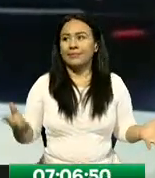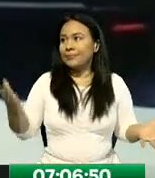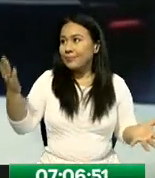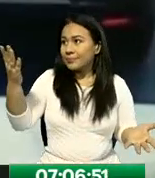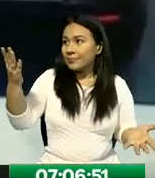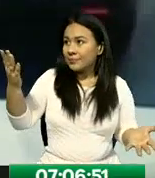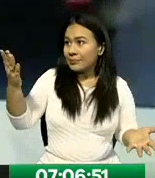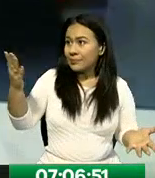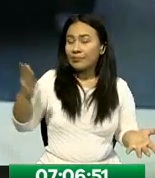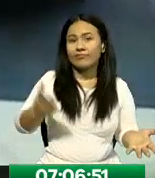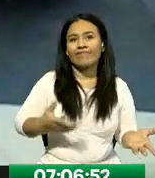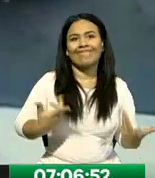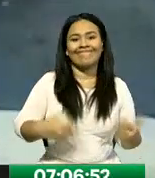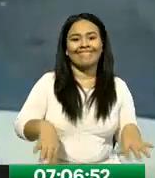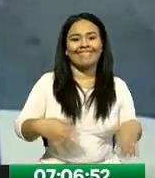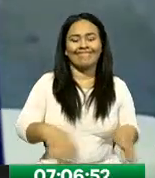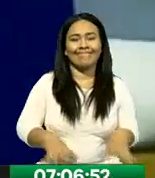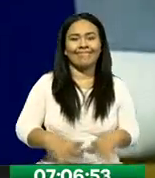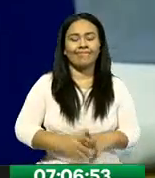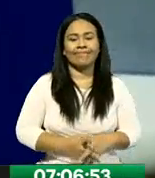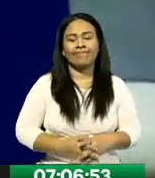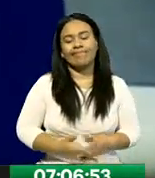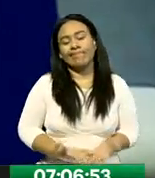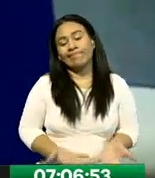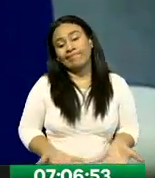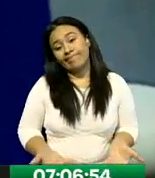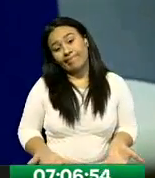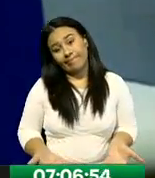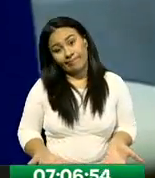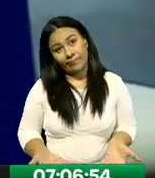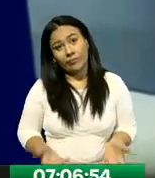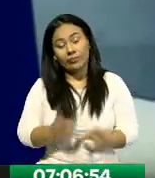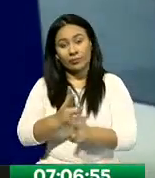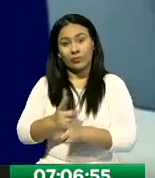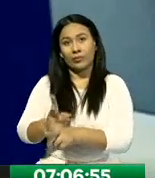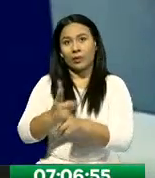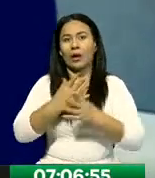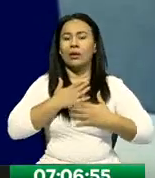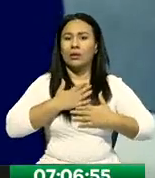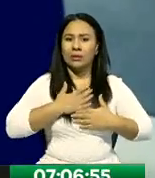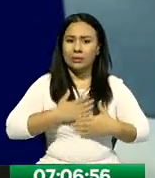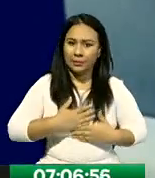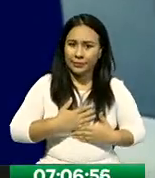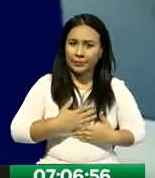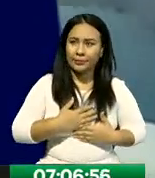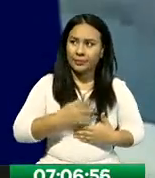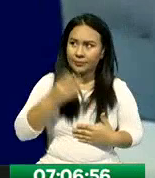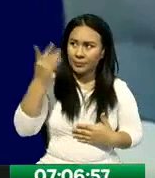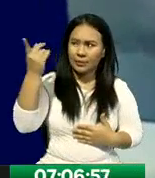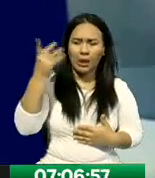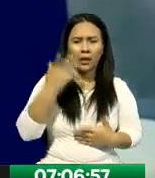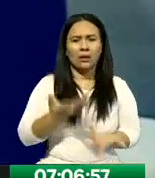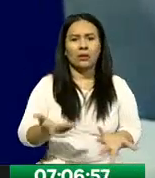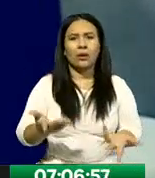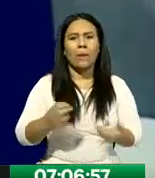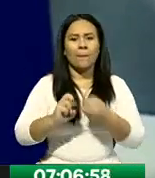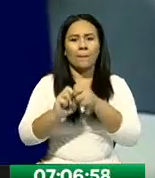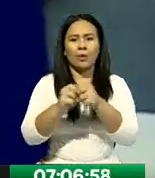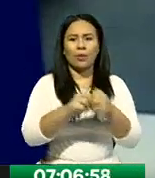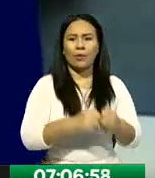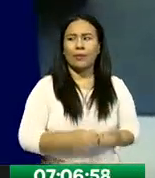la gente, de nuestro pueblo. Así es. Bueno, en todo caso, esa es un poco la situación de un hecho